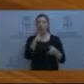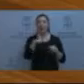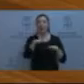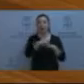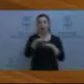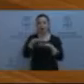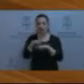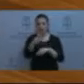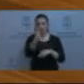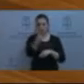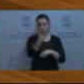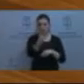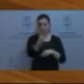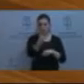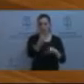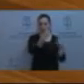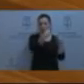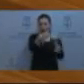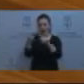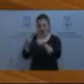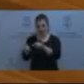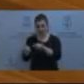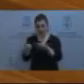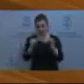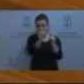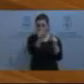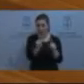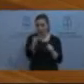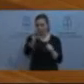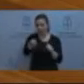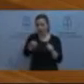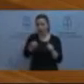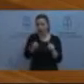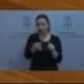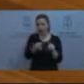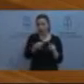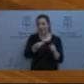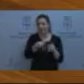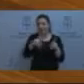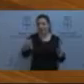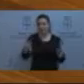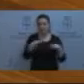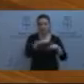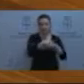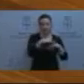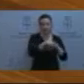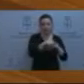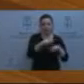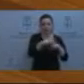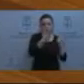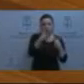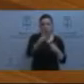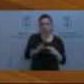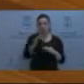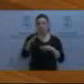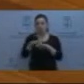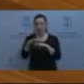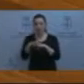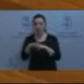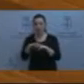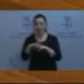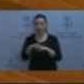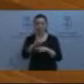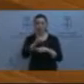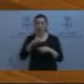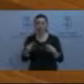de diferente naturaleza y extensión: la red de centros públicos y la red de centros privados concertados,